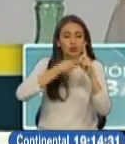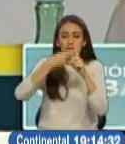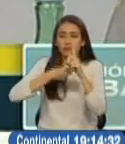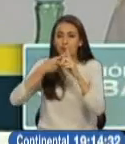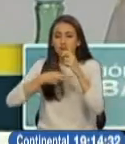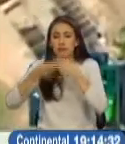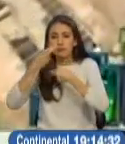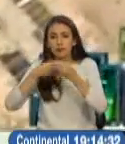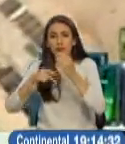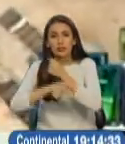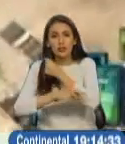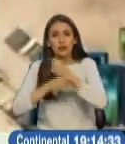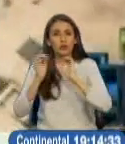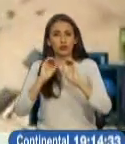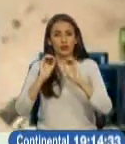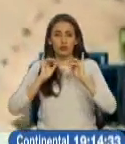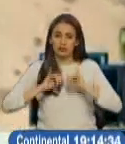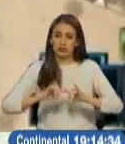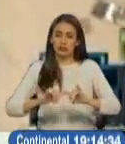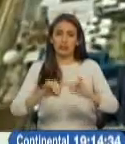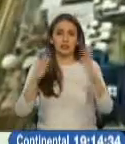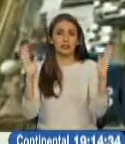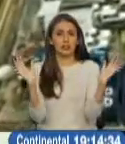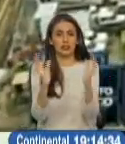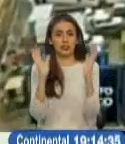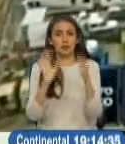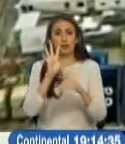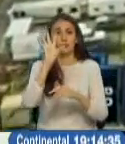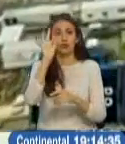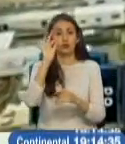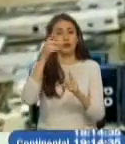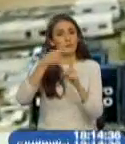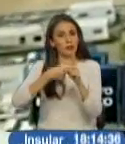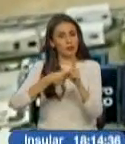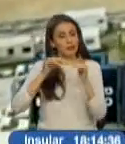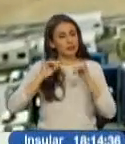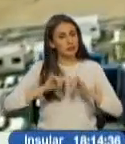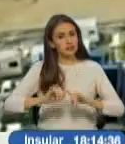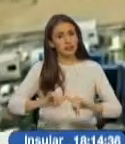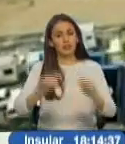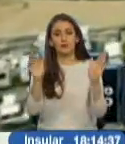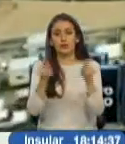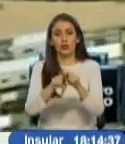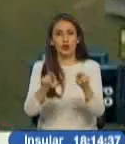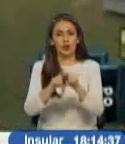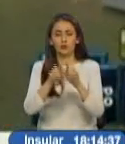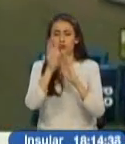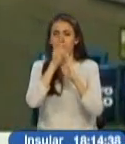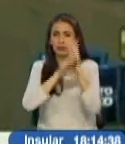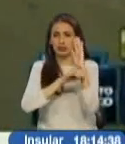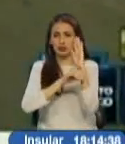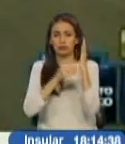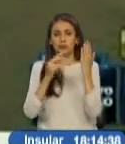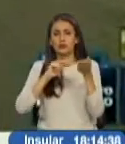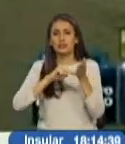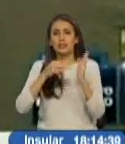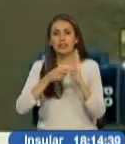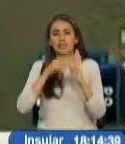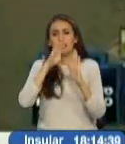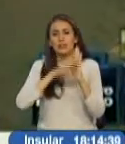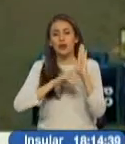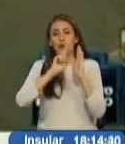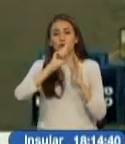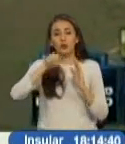no vamos a renunciar a ese compromiso. Motivo por el cual esta medida continuará por los próximos 9 meses, manteniendo los mismos estándares de reducción, lo cual significa una baja de